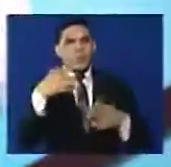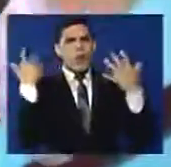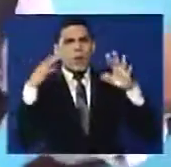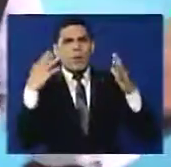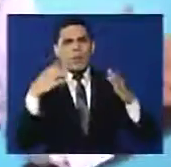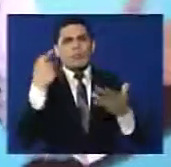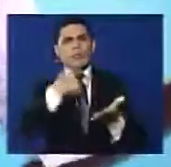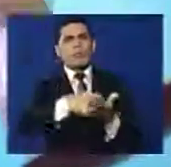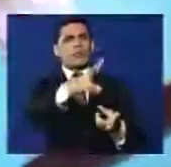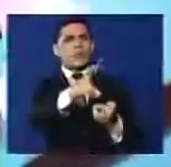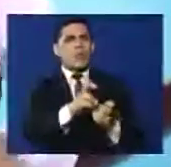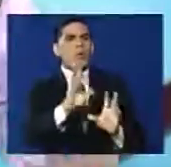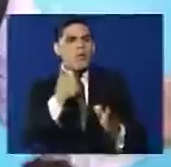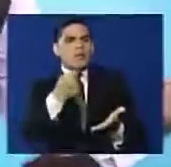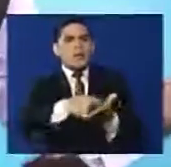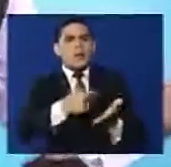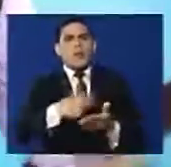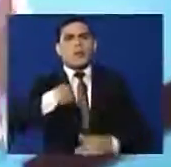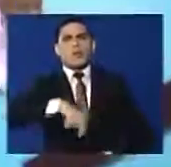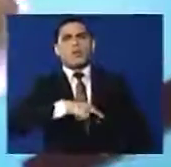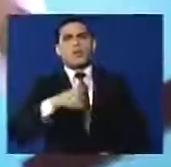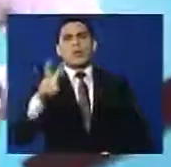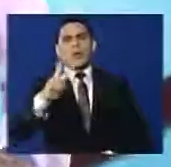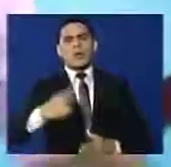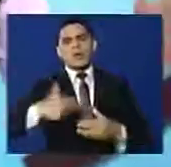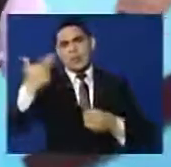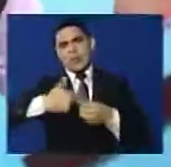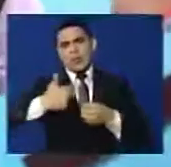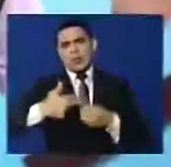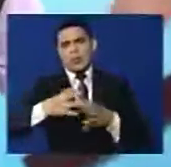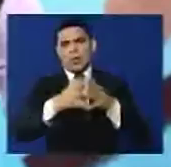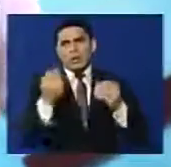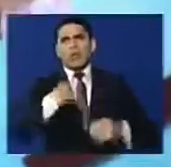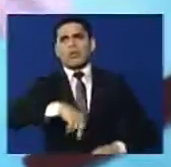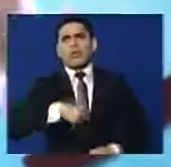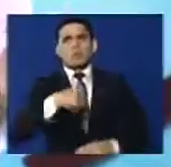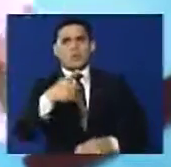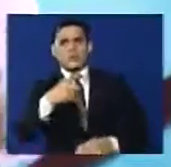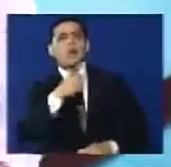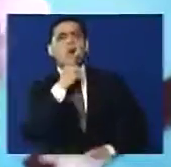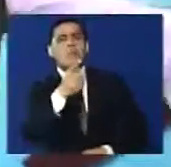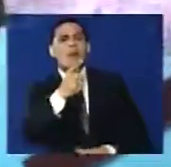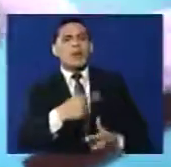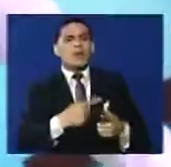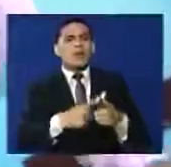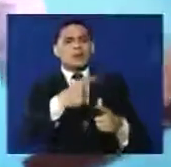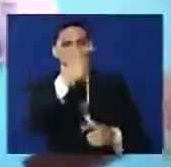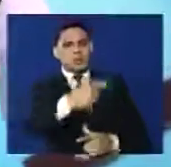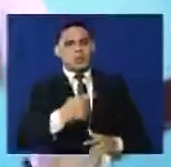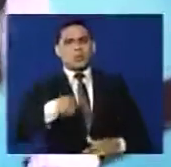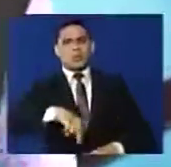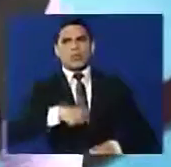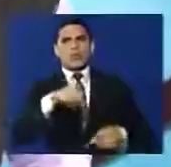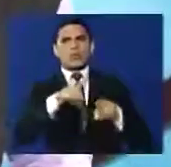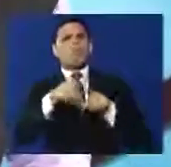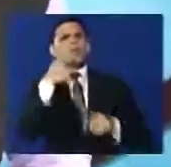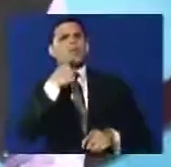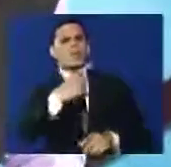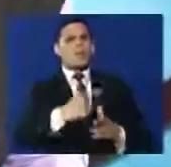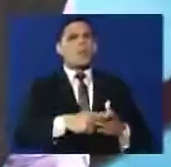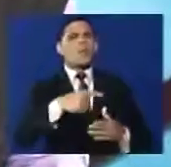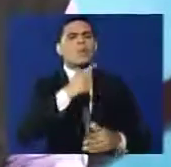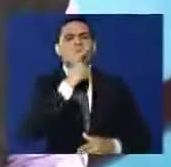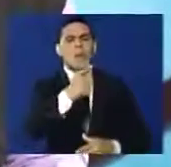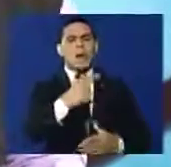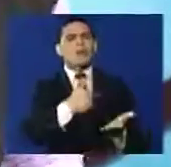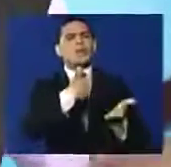aplauso es tu sueldo. Y para eso te lo pagamos todos los venezolanos con el petróleo que es de todo. Cuando tú lo hagas mal, nos tienes que tener parados a todos aquí diciéndole, lo hiciste mal,